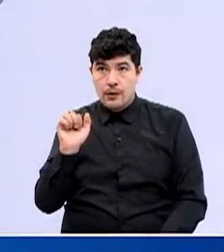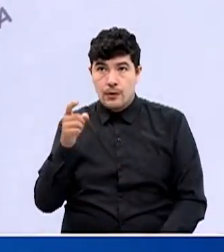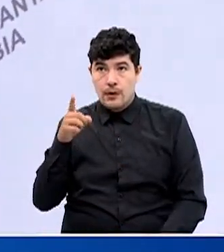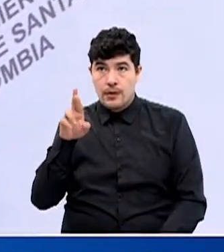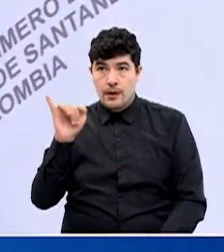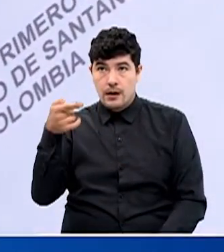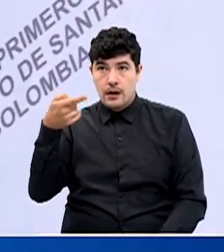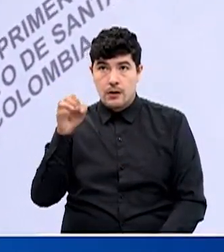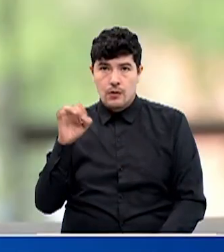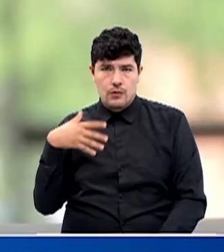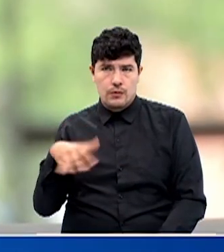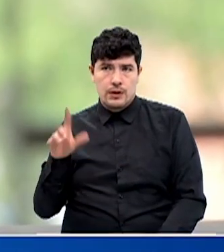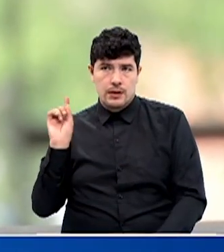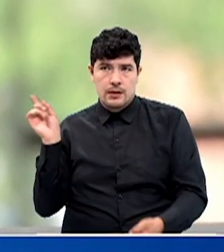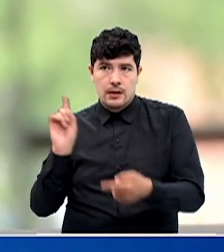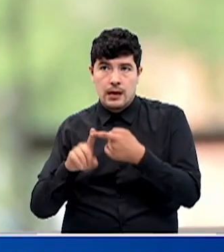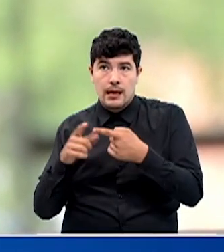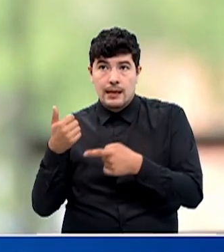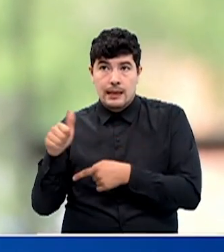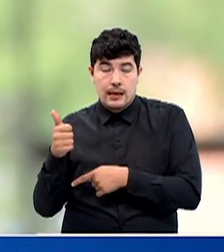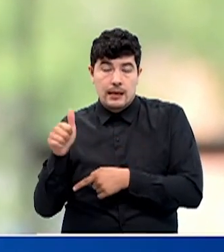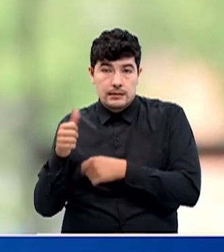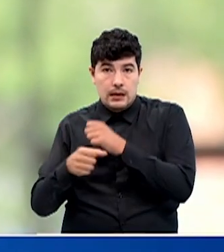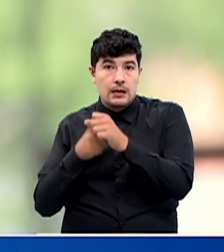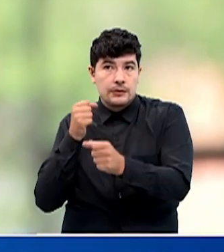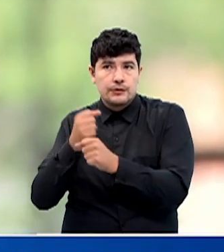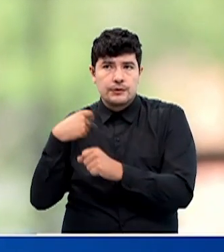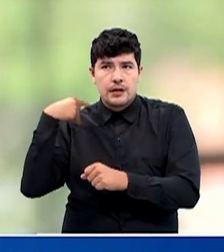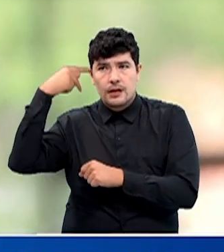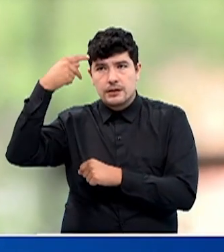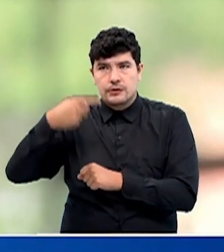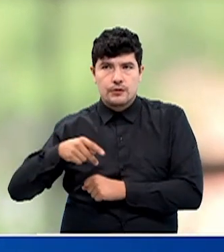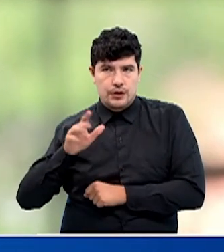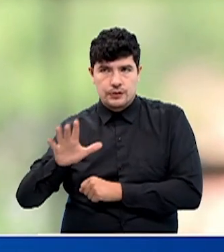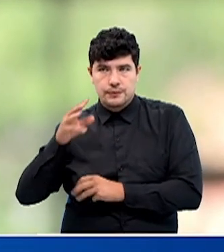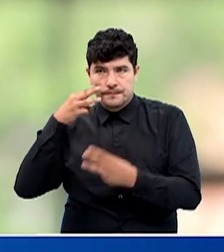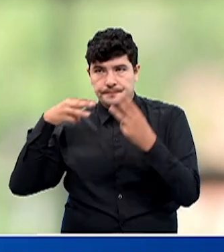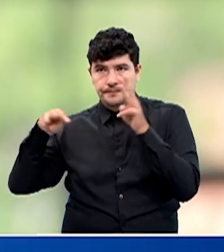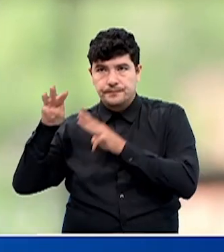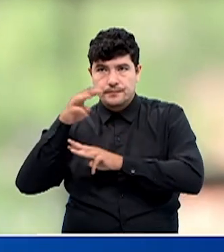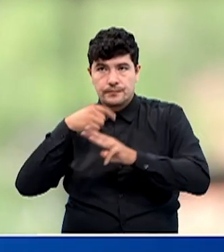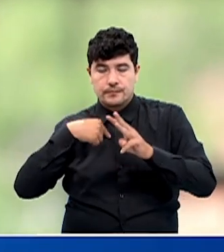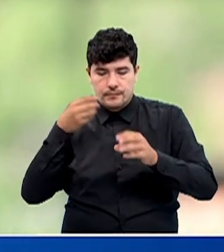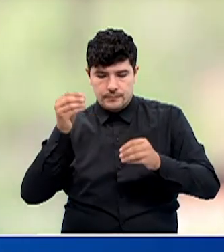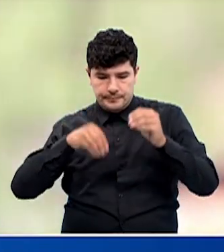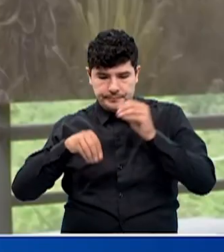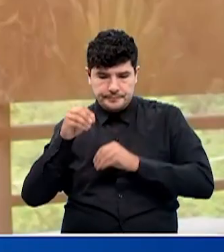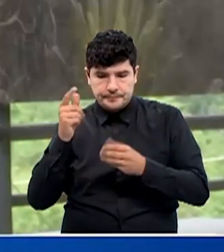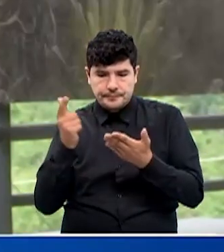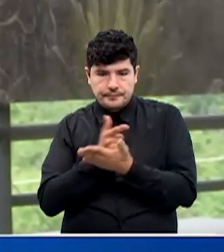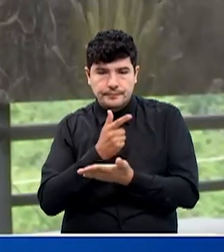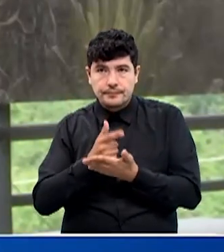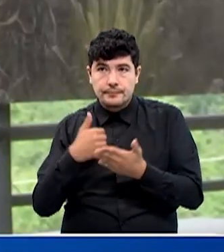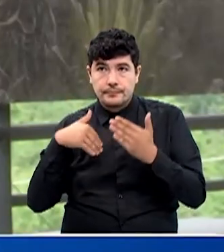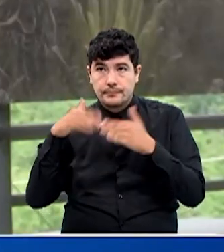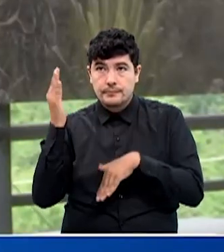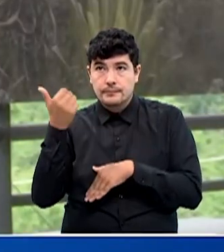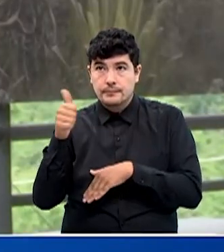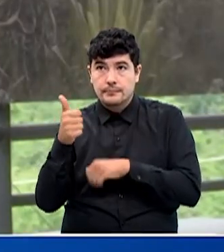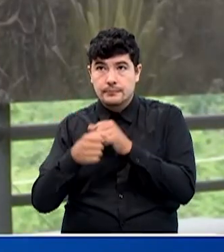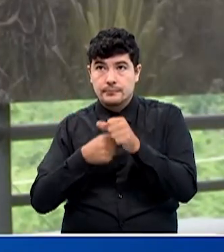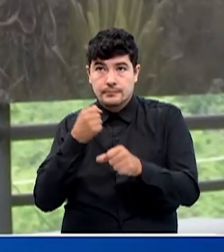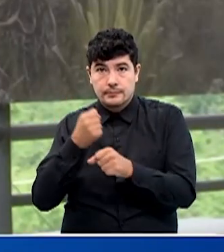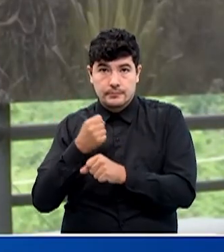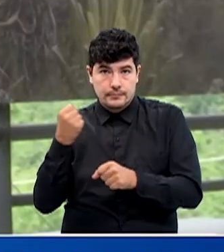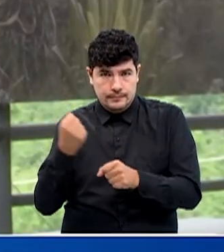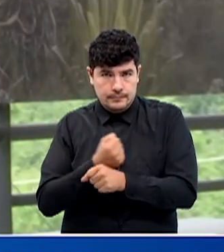en plasmar en un pequeño libro la historia del museo. Y me di a la tarea de crear un libro en el cual invertí más de 10 años de trabajo